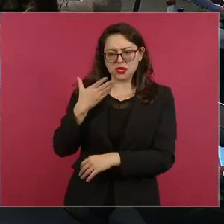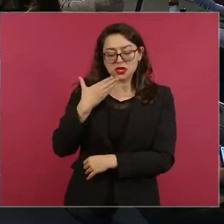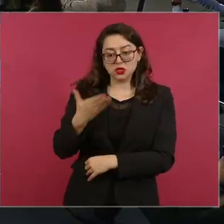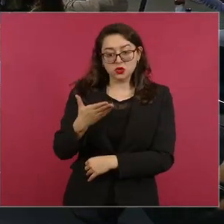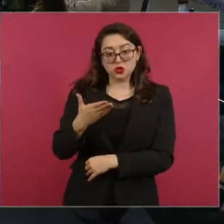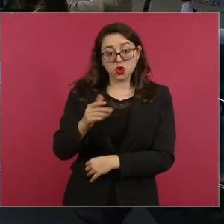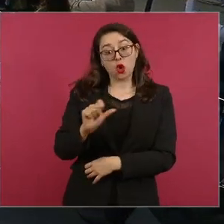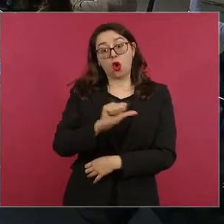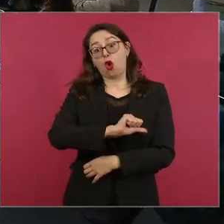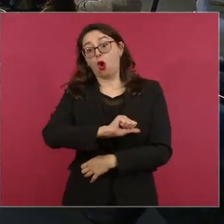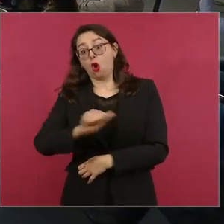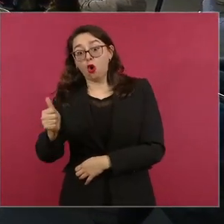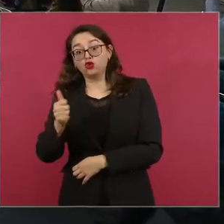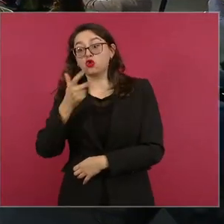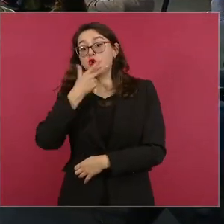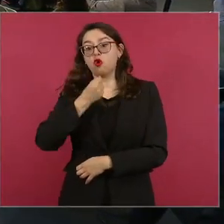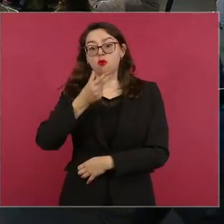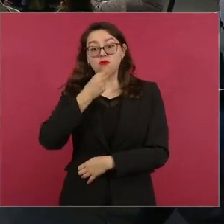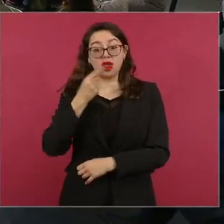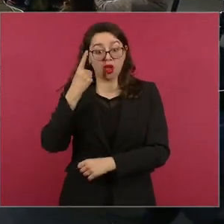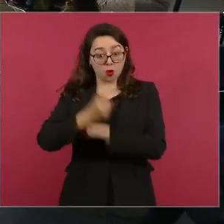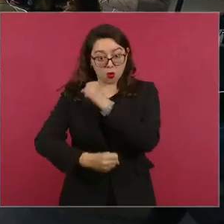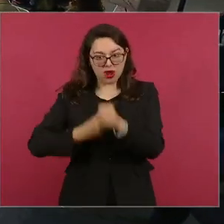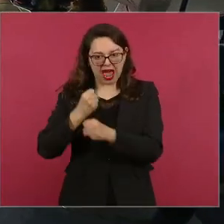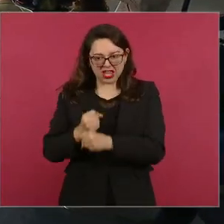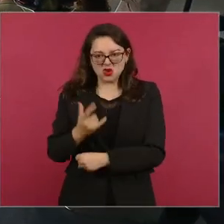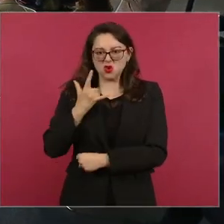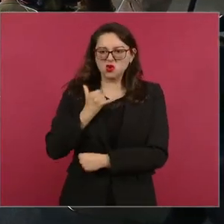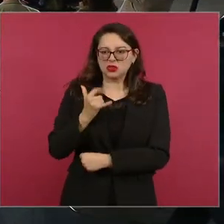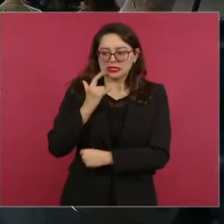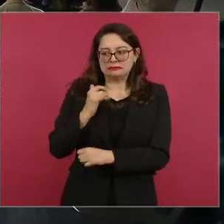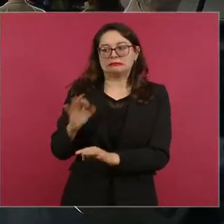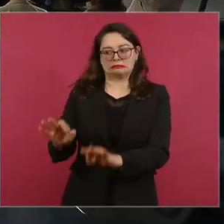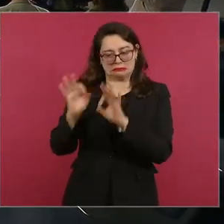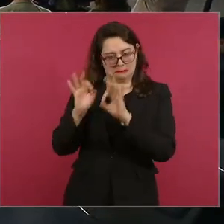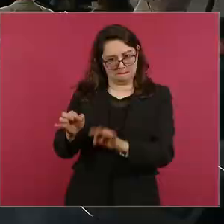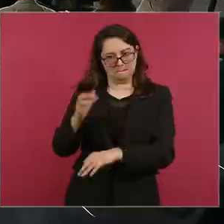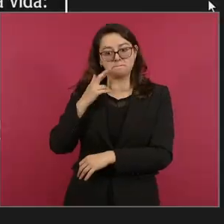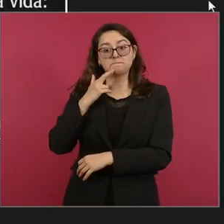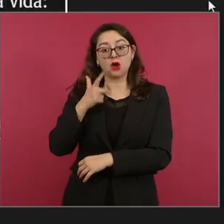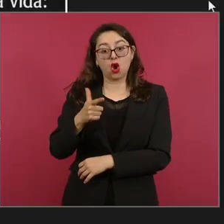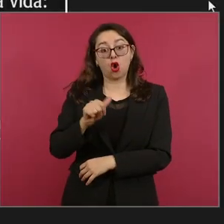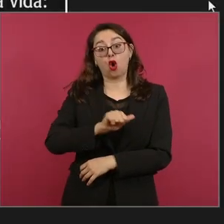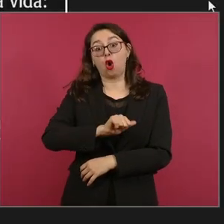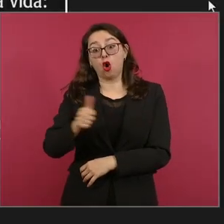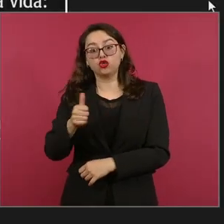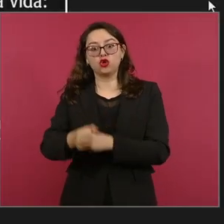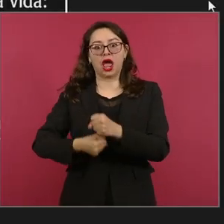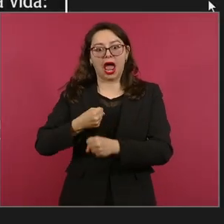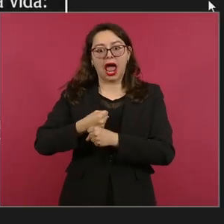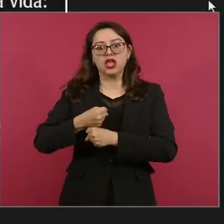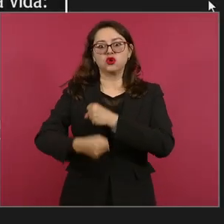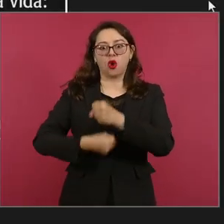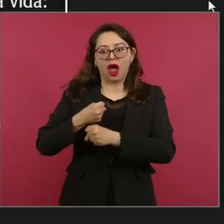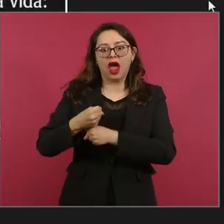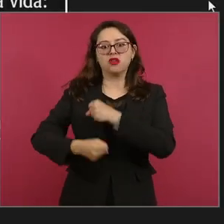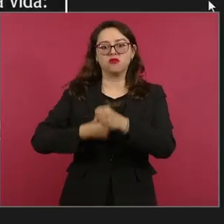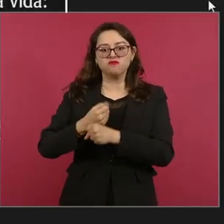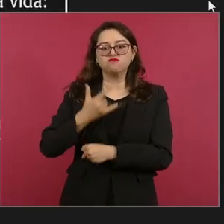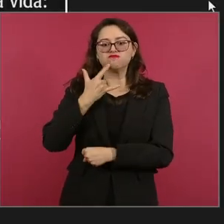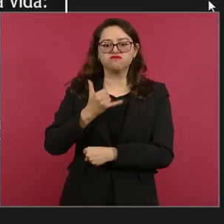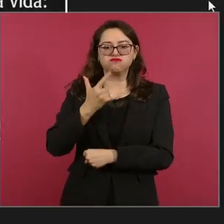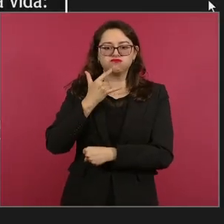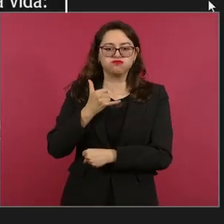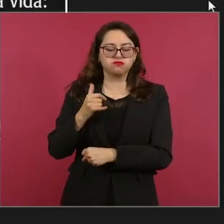Hay otros que luchan un año y son mejores. Hay quienes luchan muchos años y